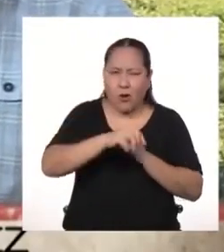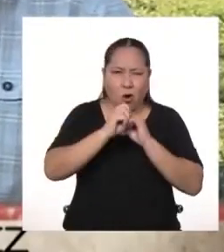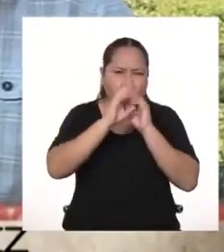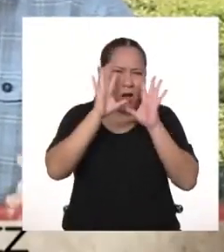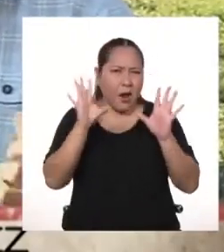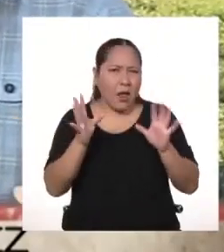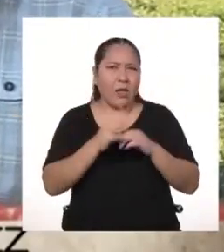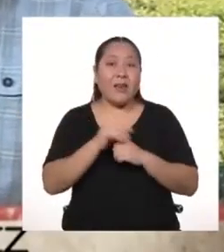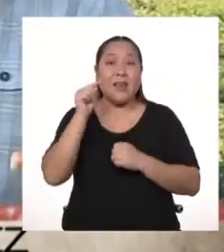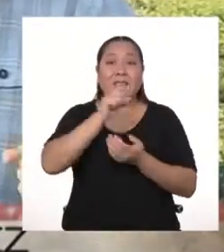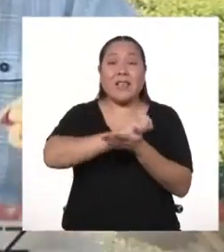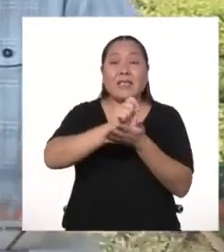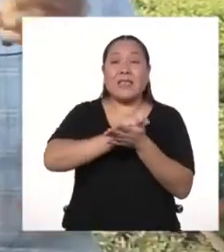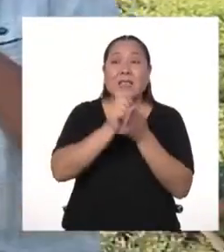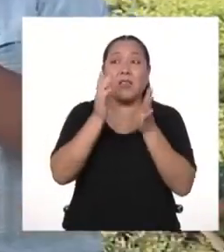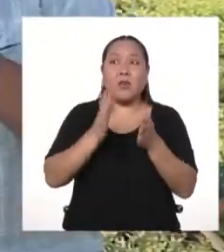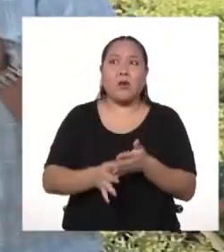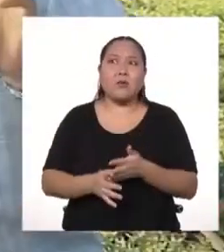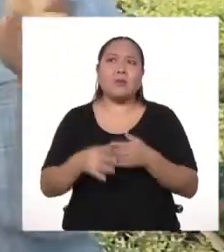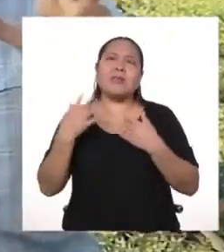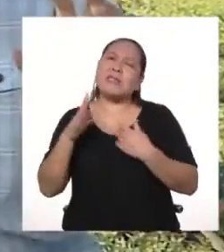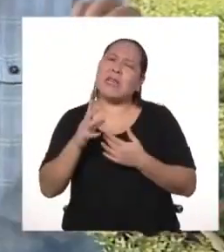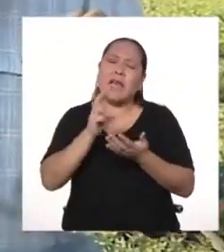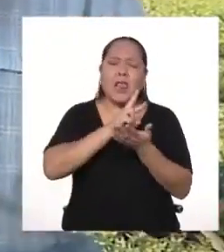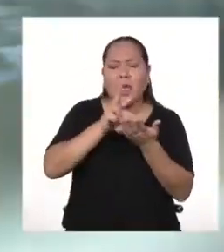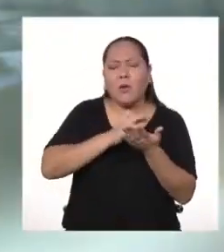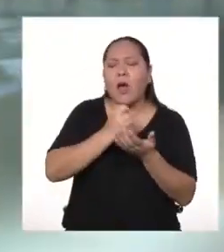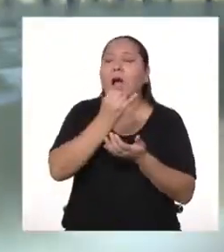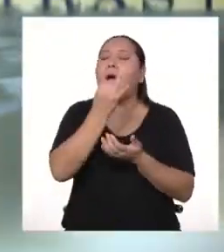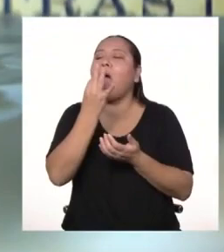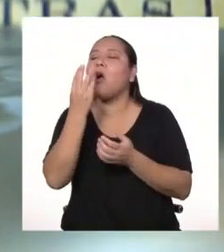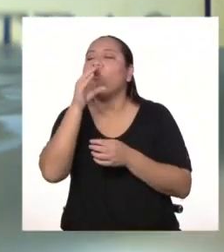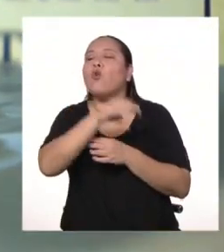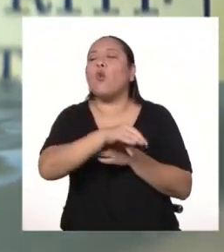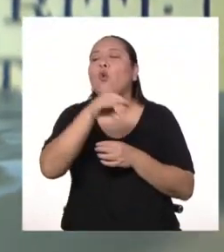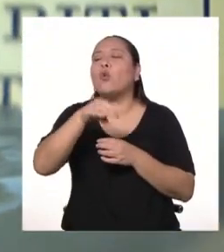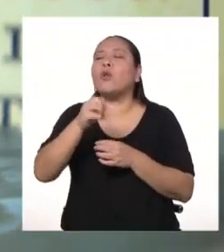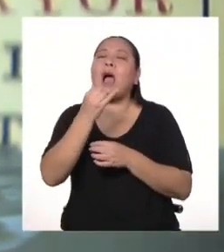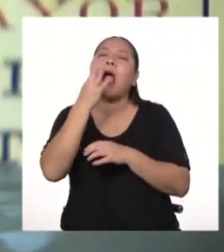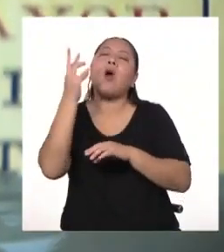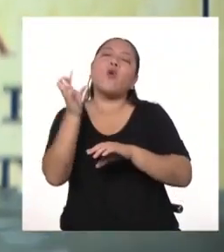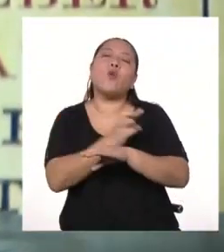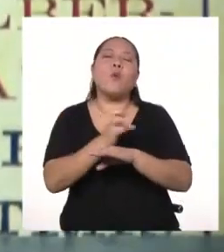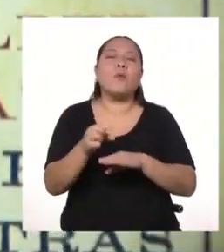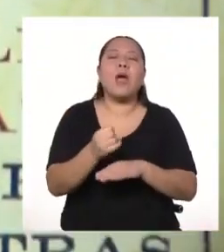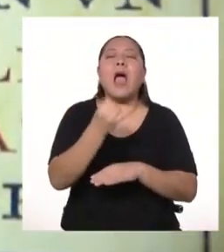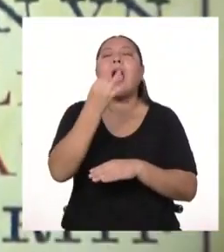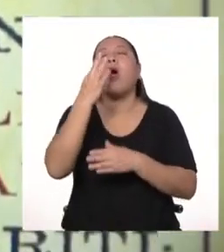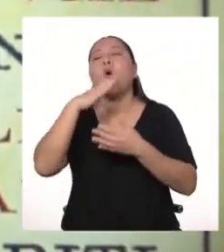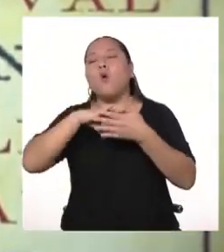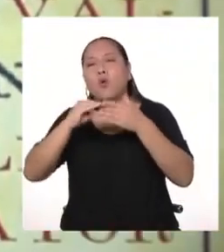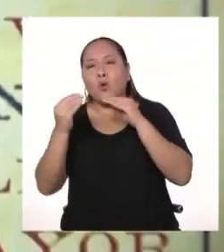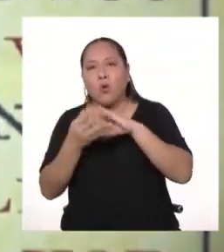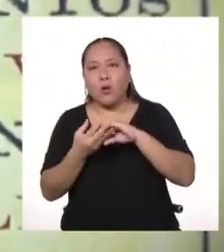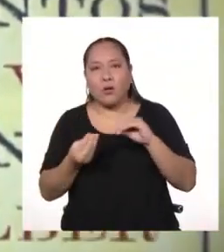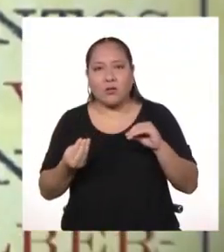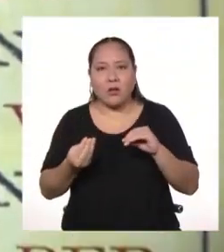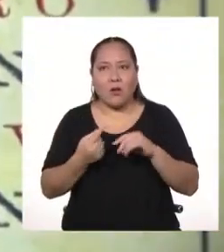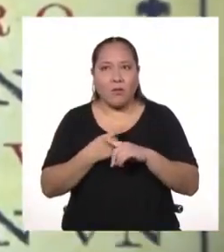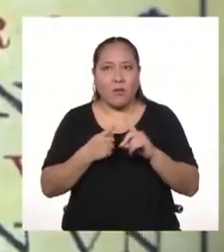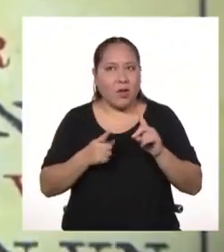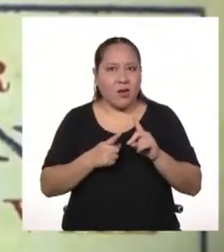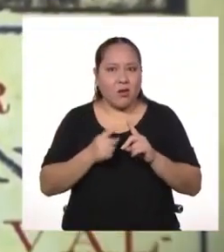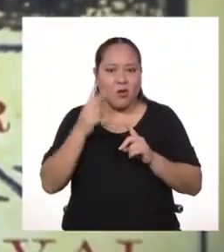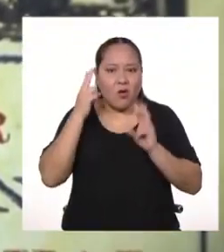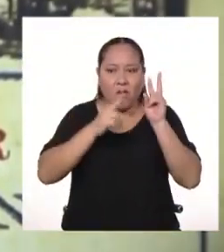escritor del cual estamos acostumbrados a leer unos cuantos textos, unos cuantos poemas, unos cuantos cuentos, pero perdemos de vista la